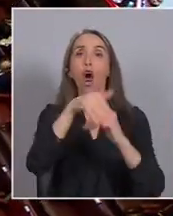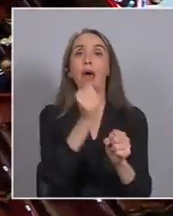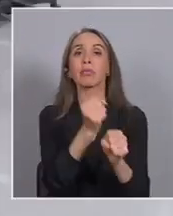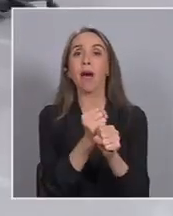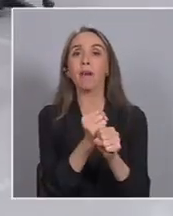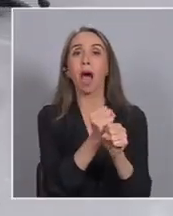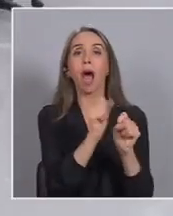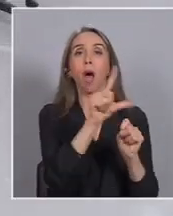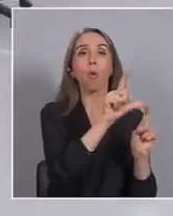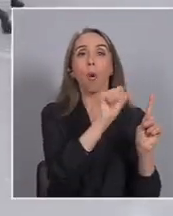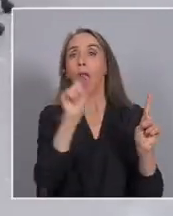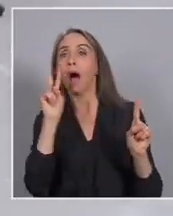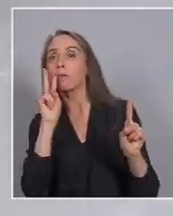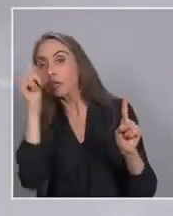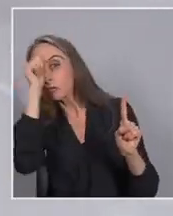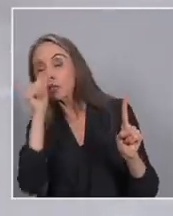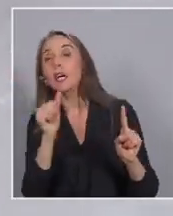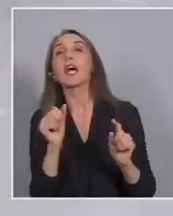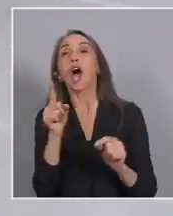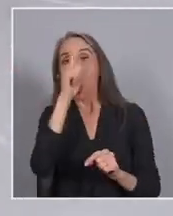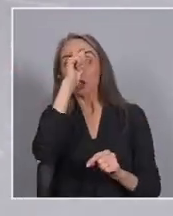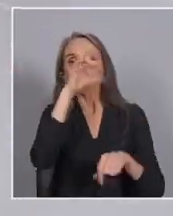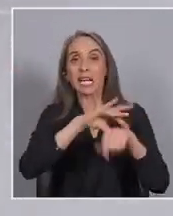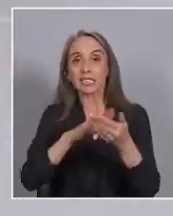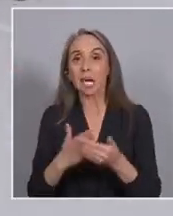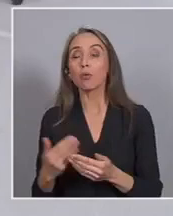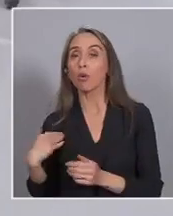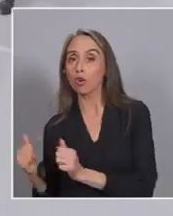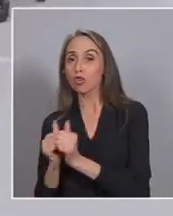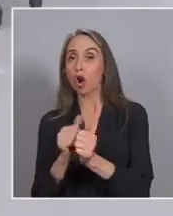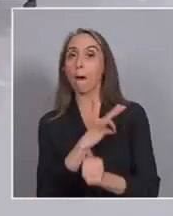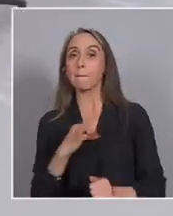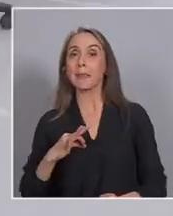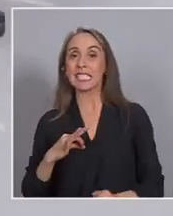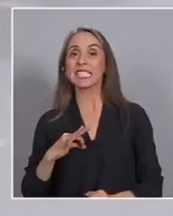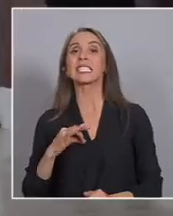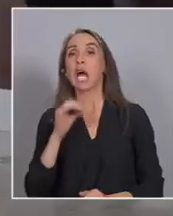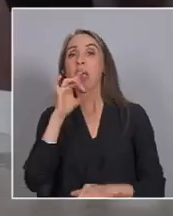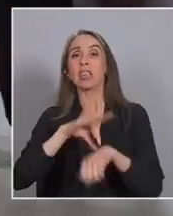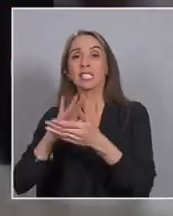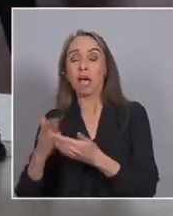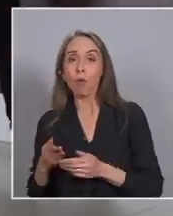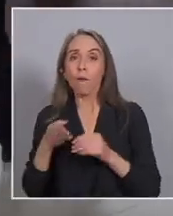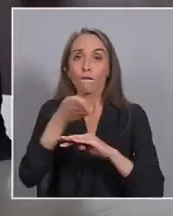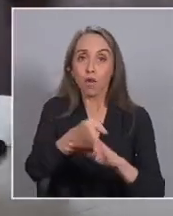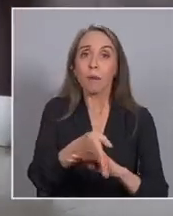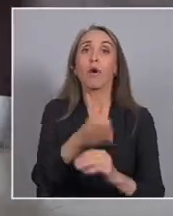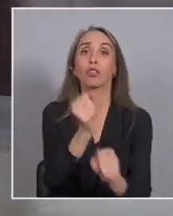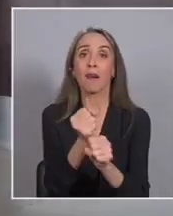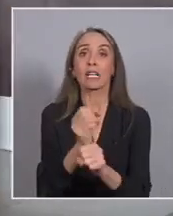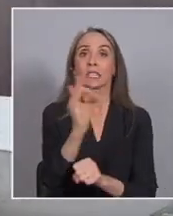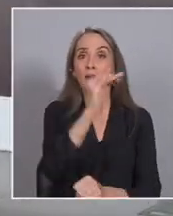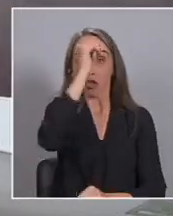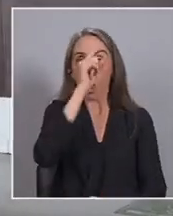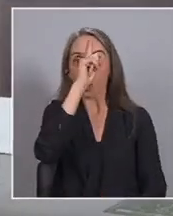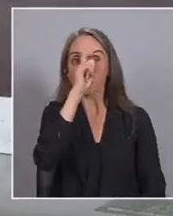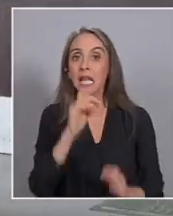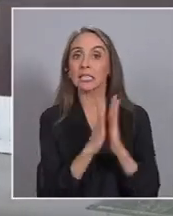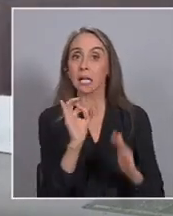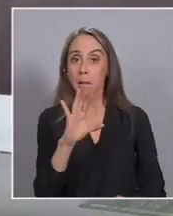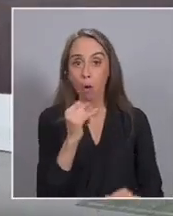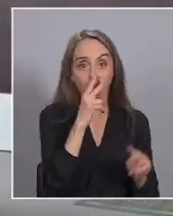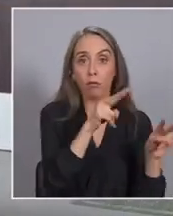salud. Los visitamos con la ministra Aguilera en el San Borja Herrerán, trabajando los fines de semana, y con los